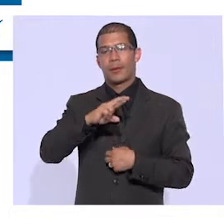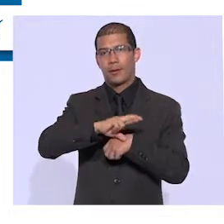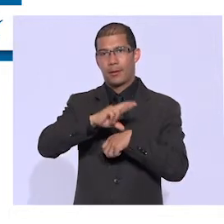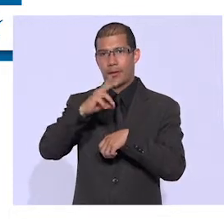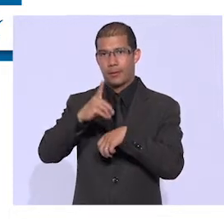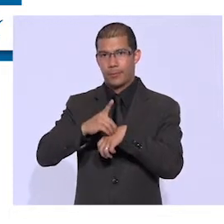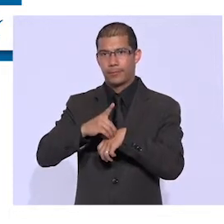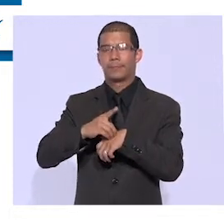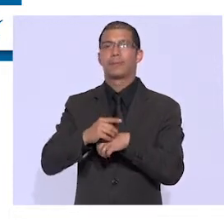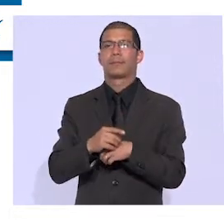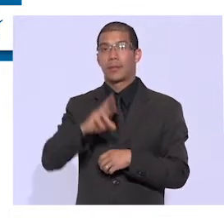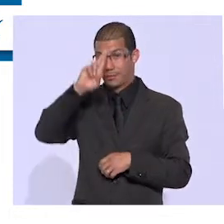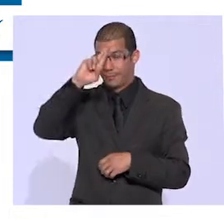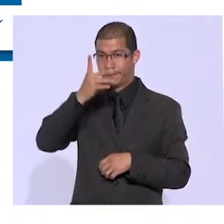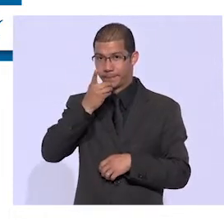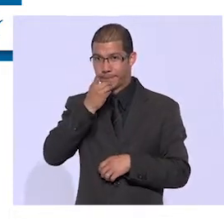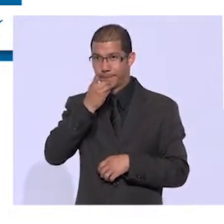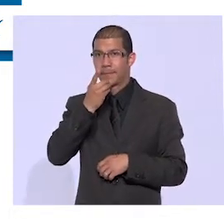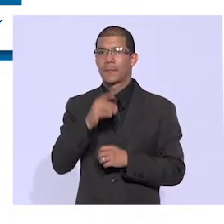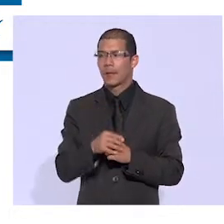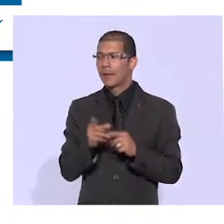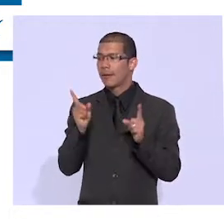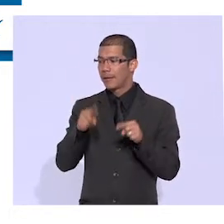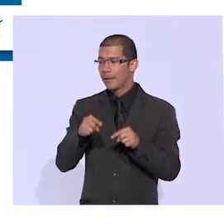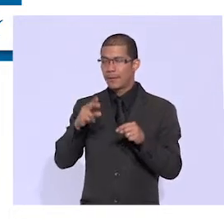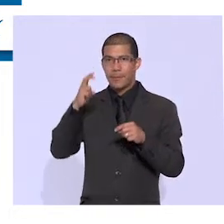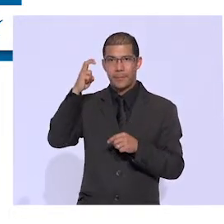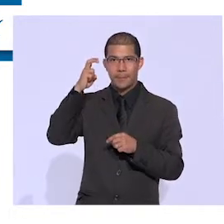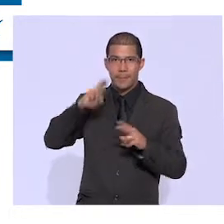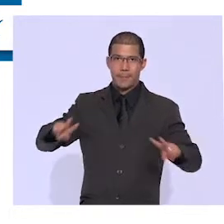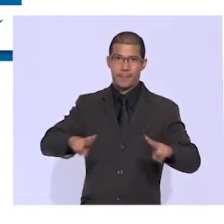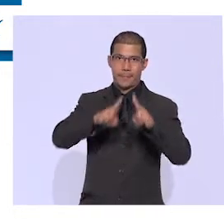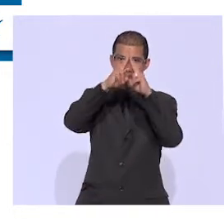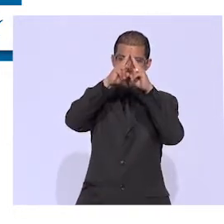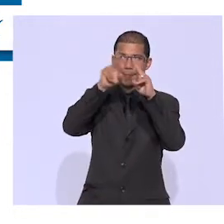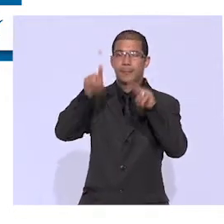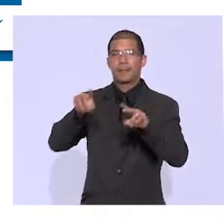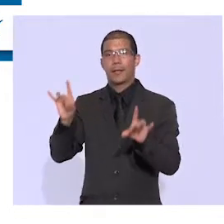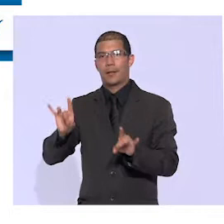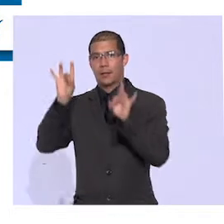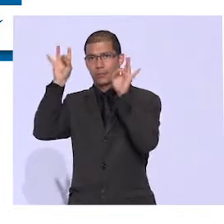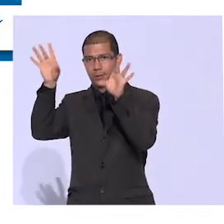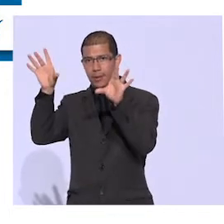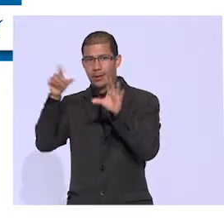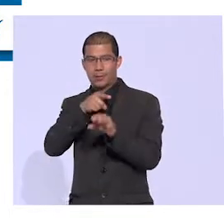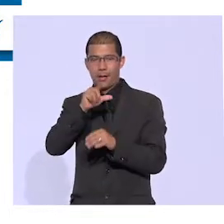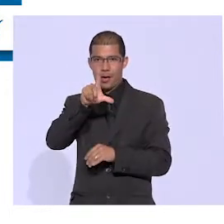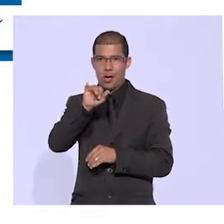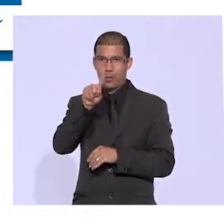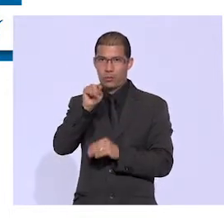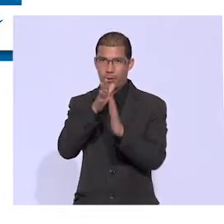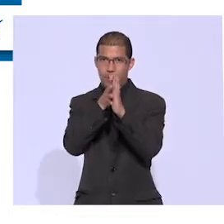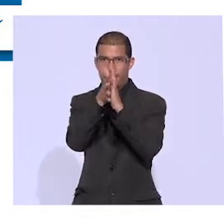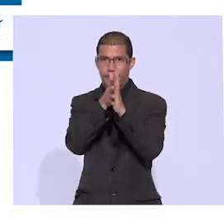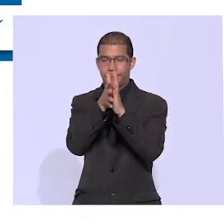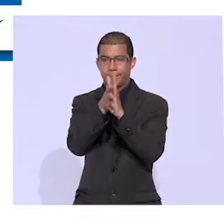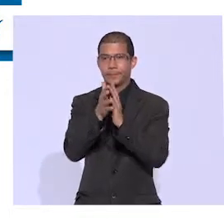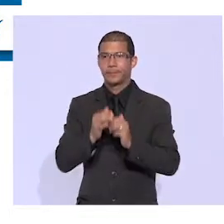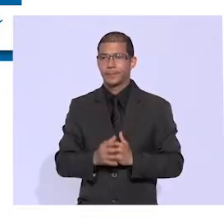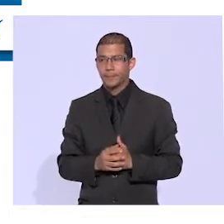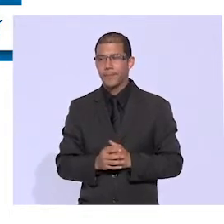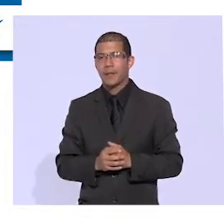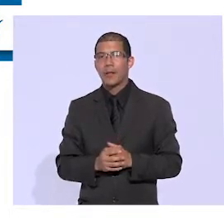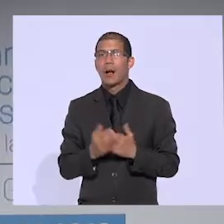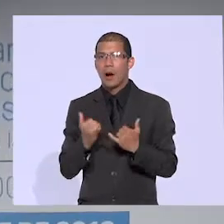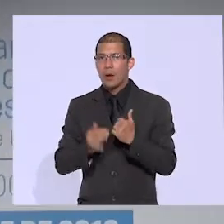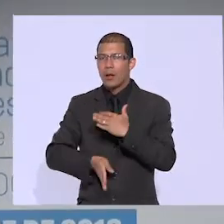añadido Australia, Corea y Estados Unidos por las razones que ha comentado Luis. La participación en cuanto a muestras y presentados también ha hablado él de ella, con lo cual,